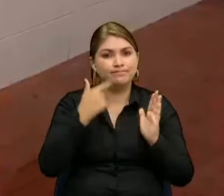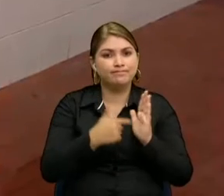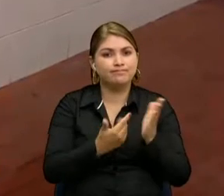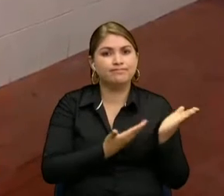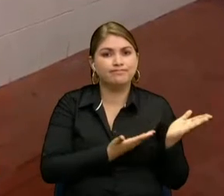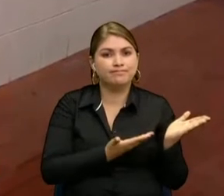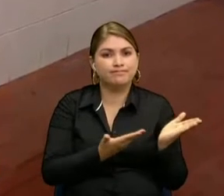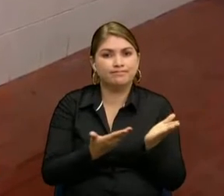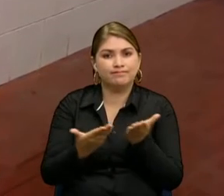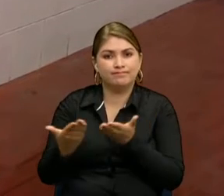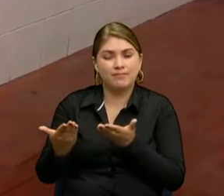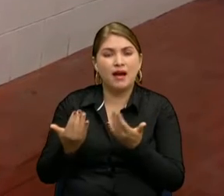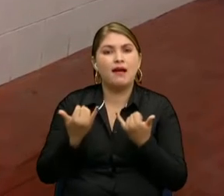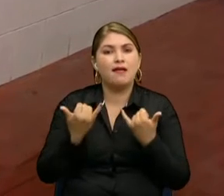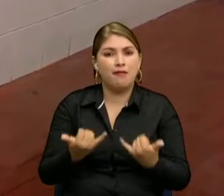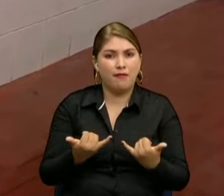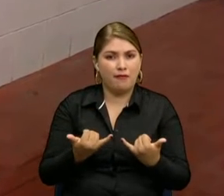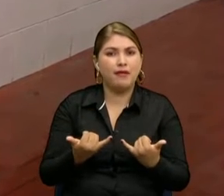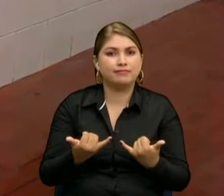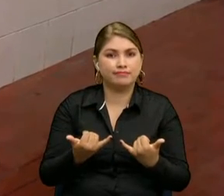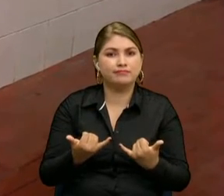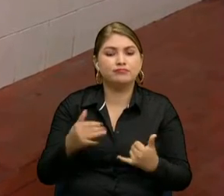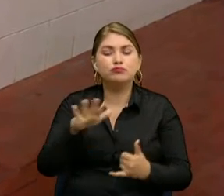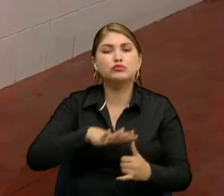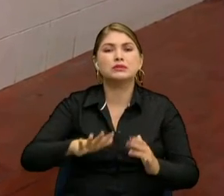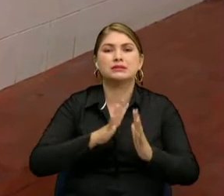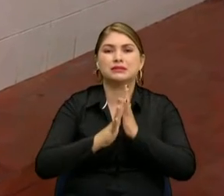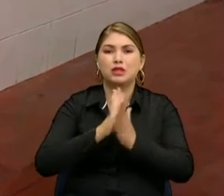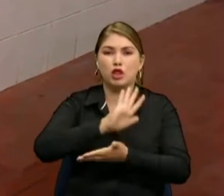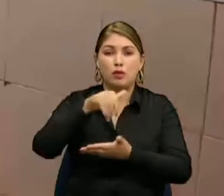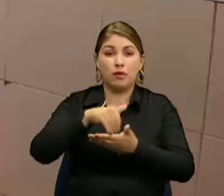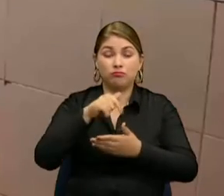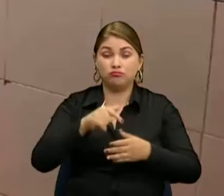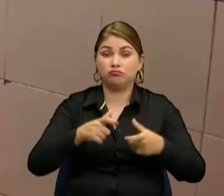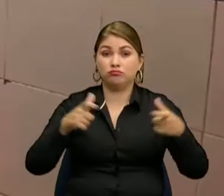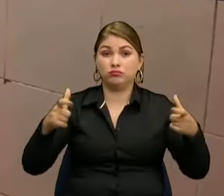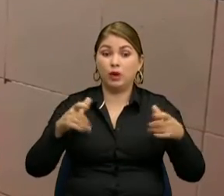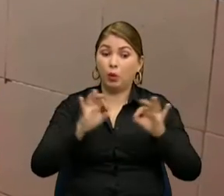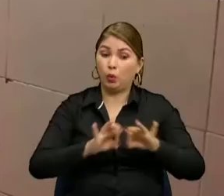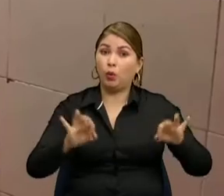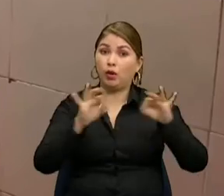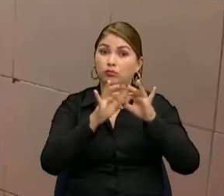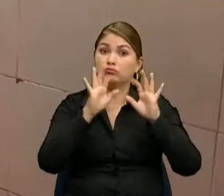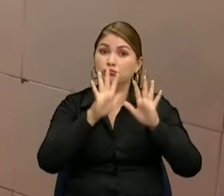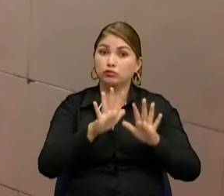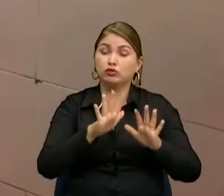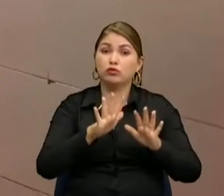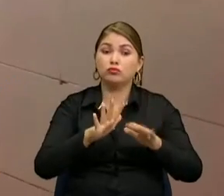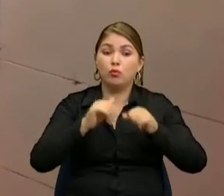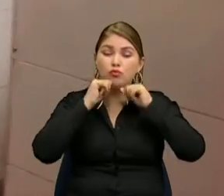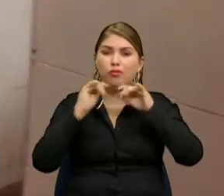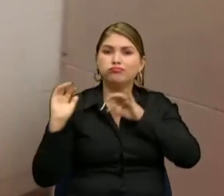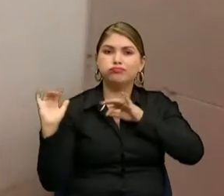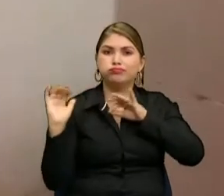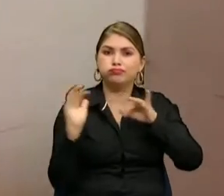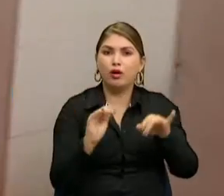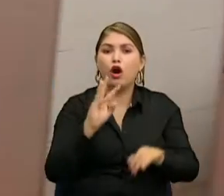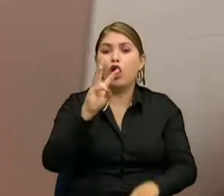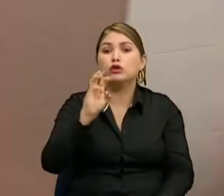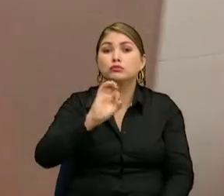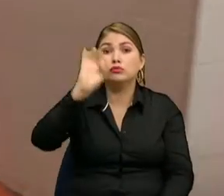es el panorama que se registra hoy en uno de los centros comerciales más grandes e importantes del mercado público, donde más